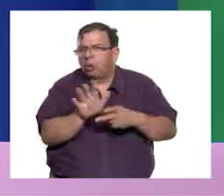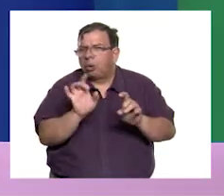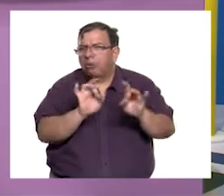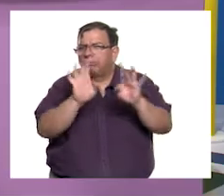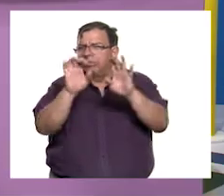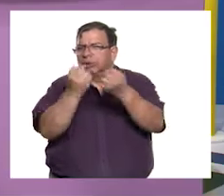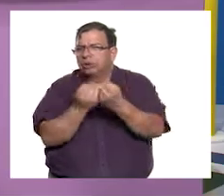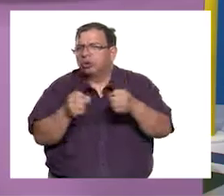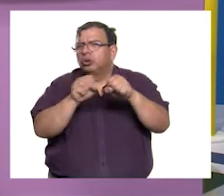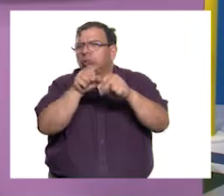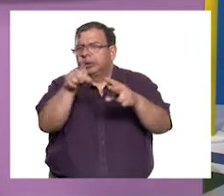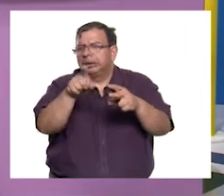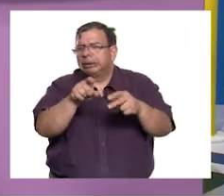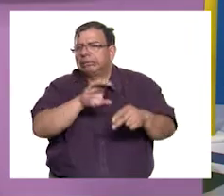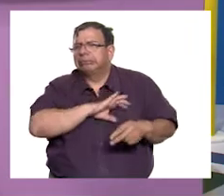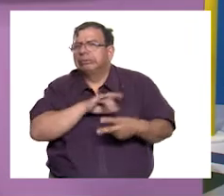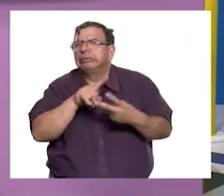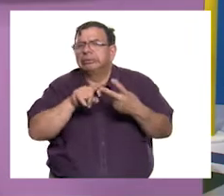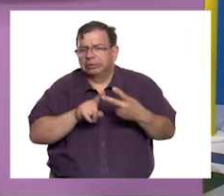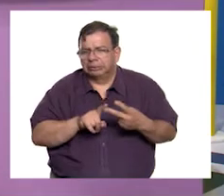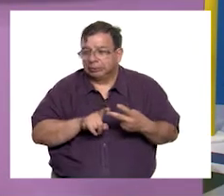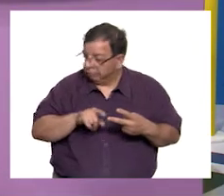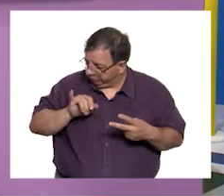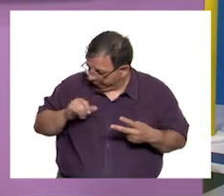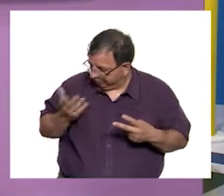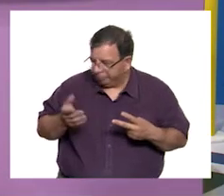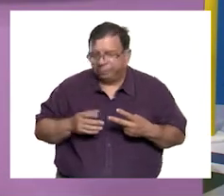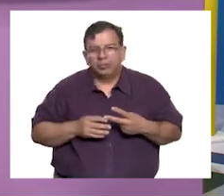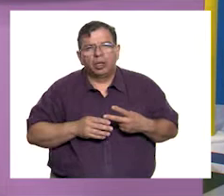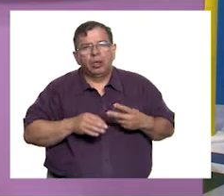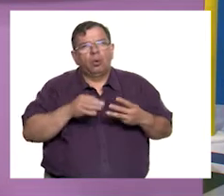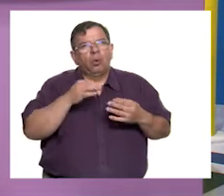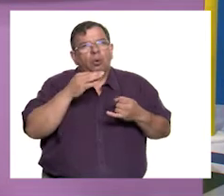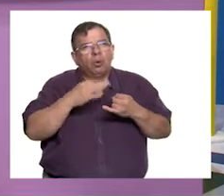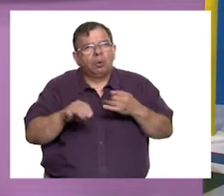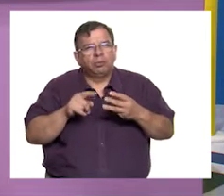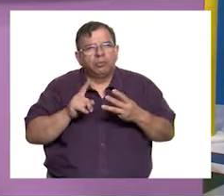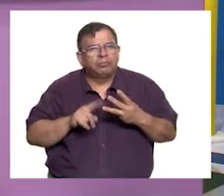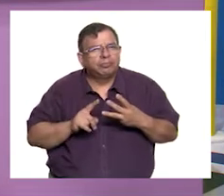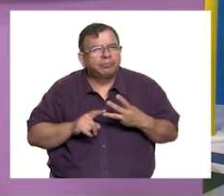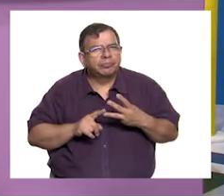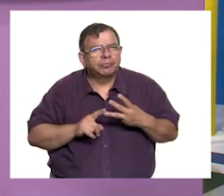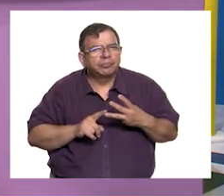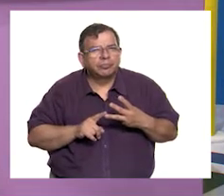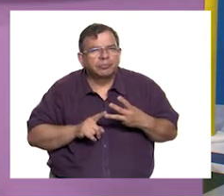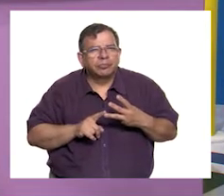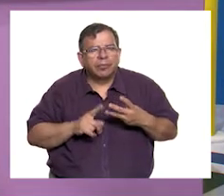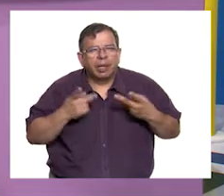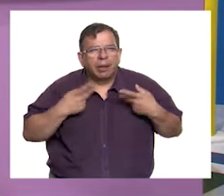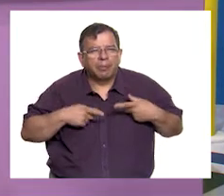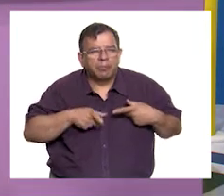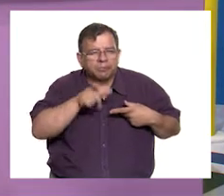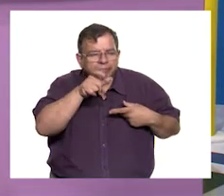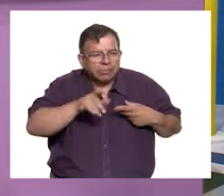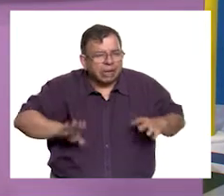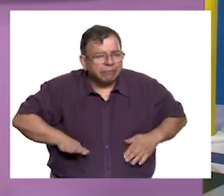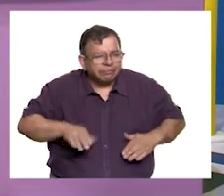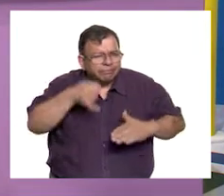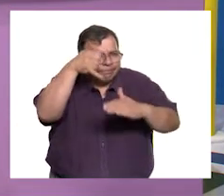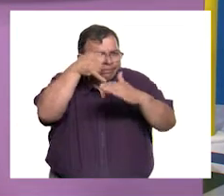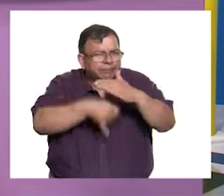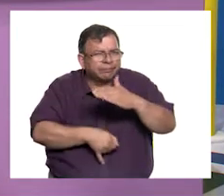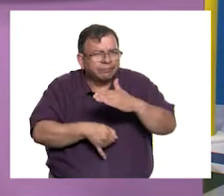situación social y afectiva. Exactamente. Finalmente, profundizamos en la forma de ser de los personajes a partir